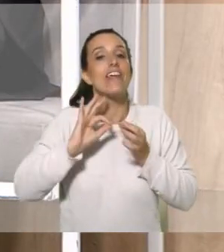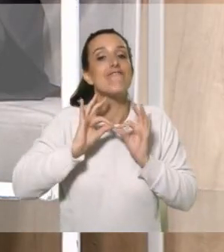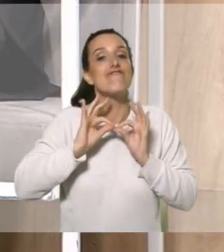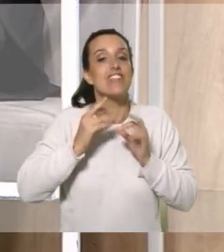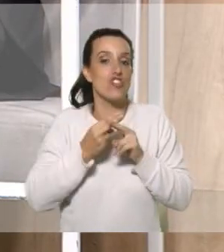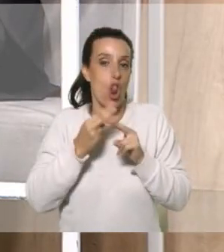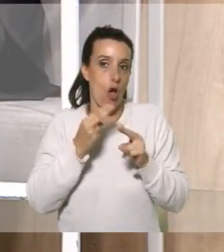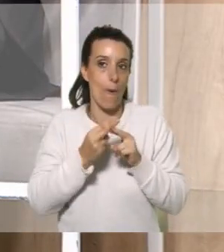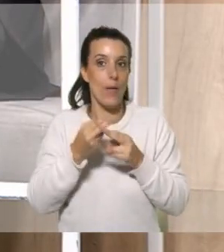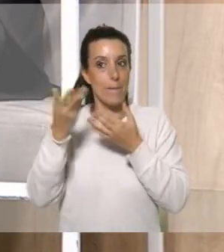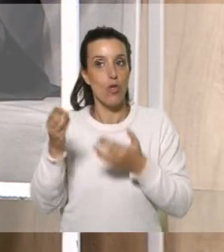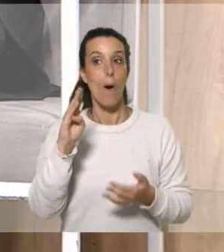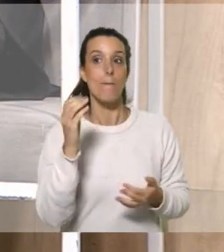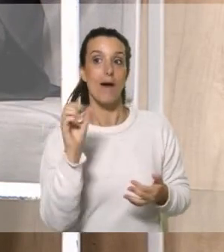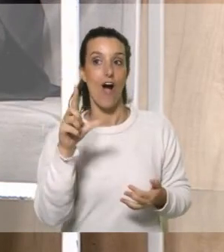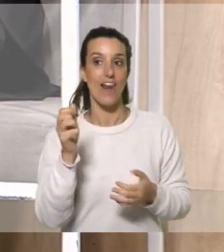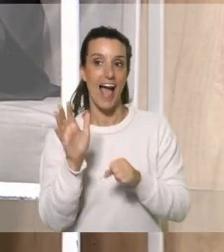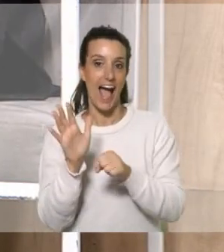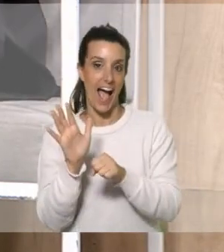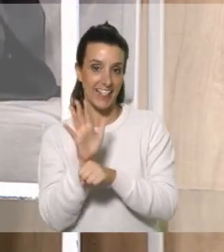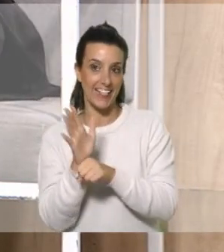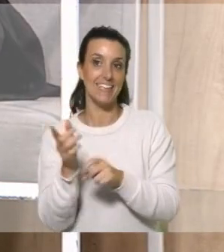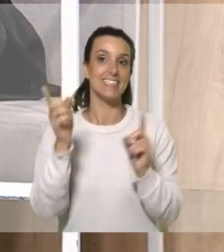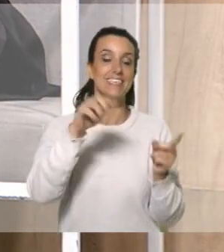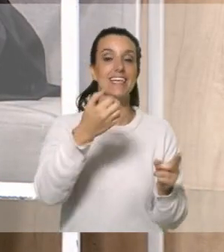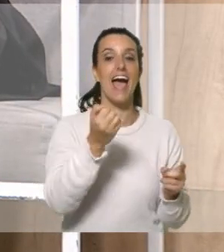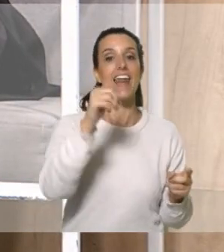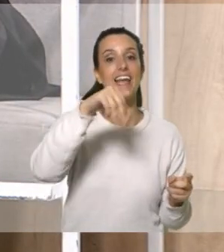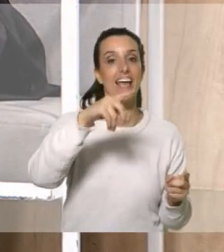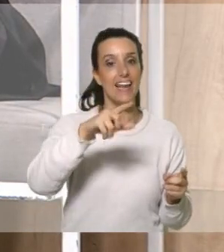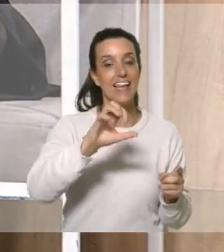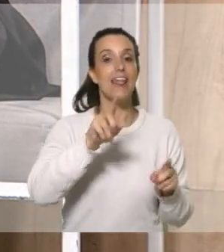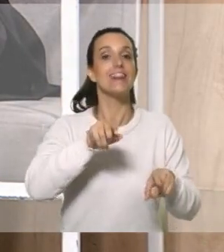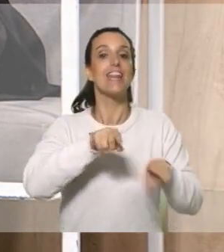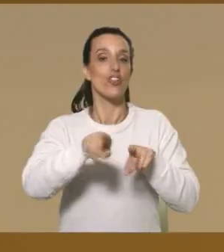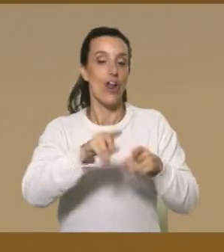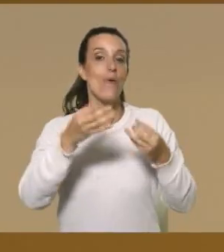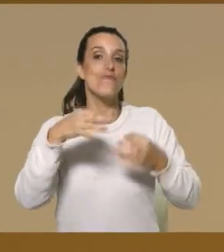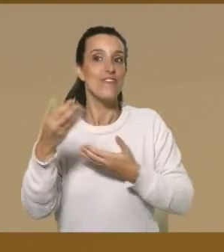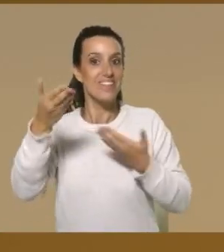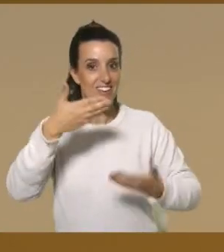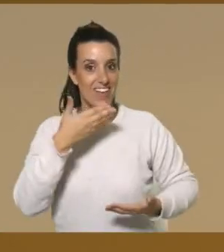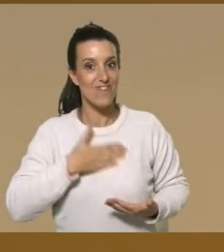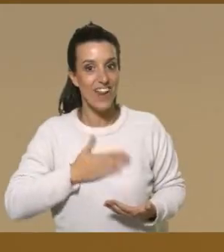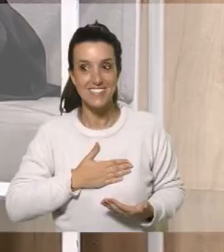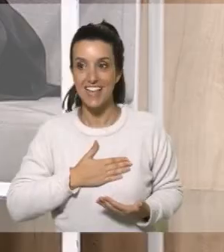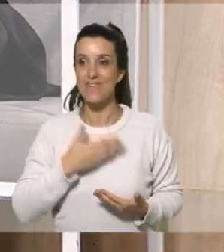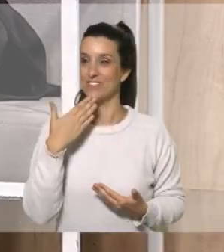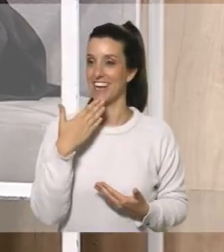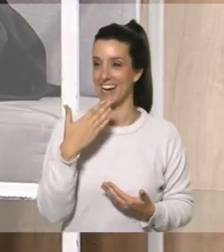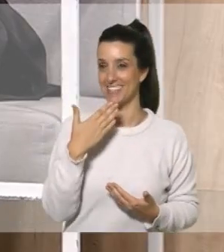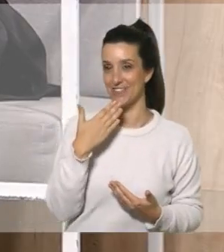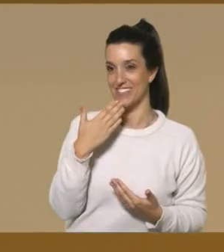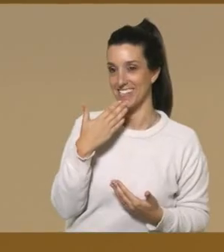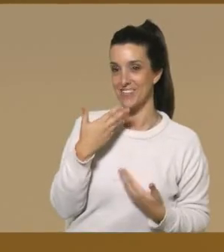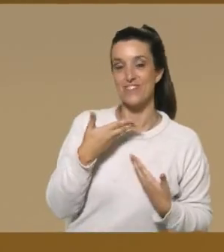ello Es que recibimos a Paola gago actriz y Angélica González dramaturga y también directora bienvenida es un placer Muchas gracias